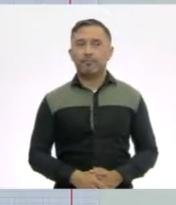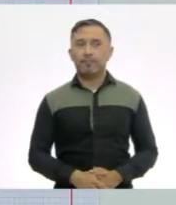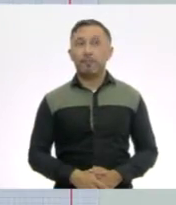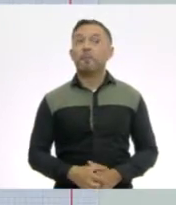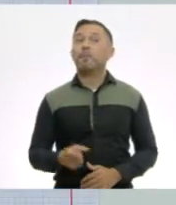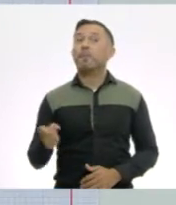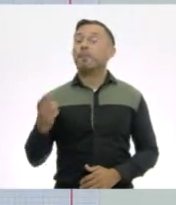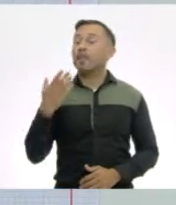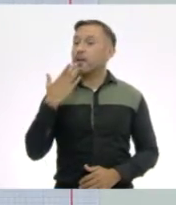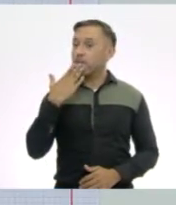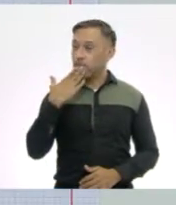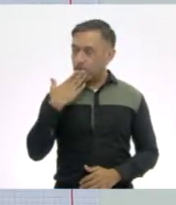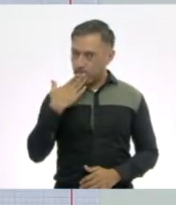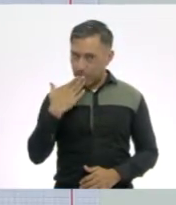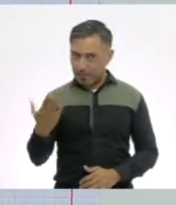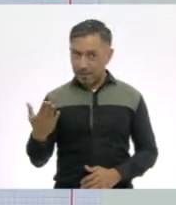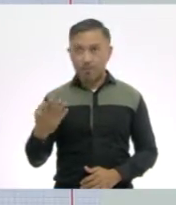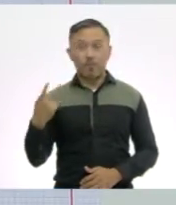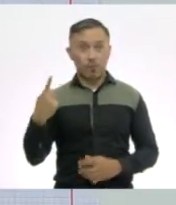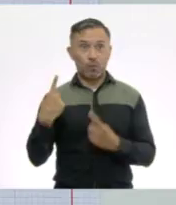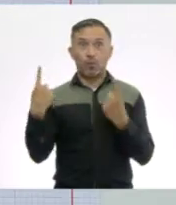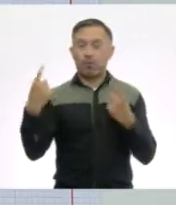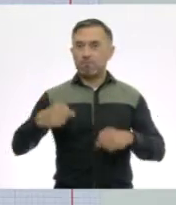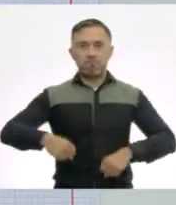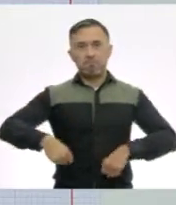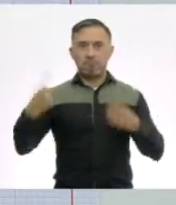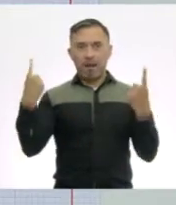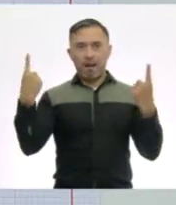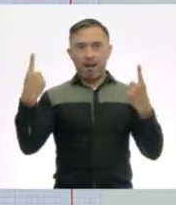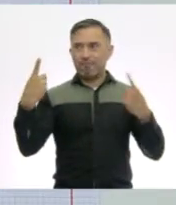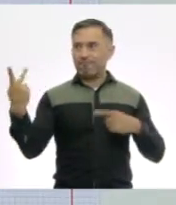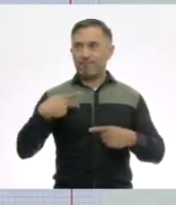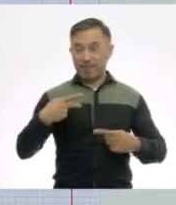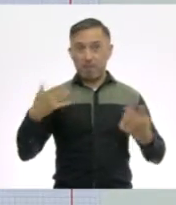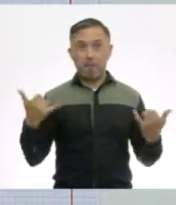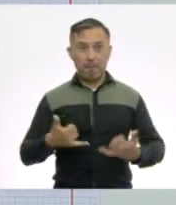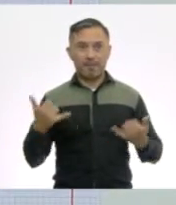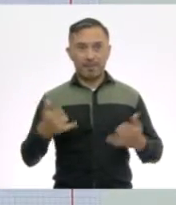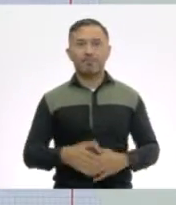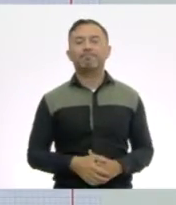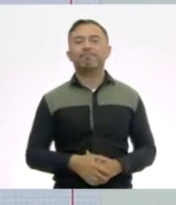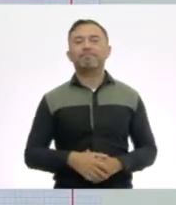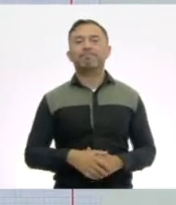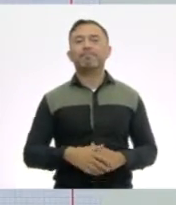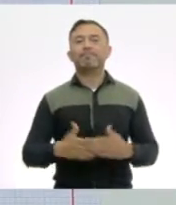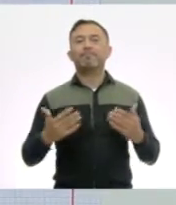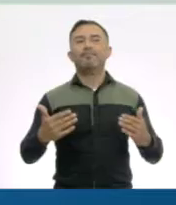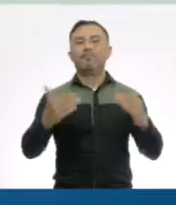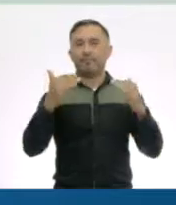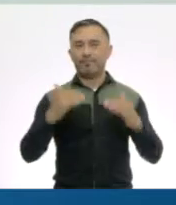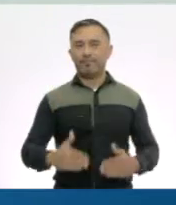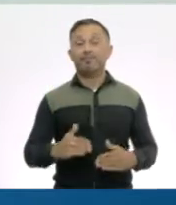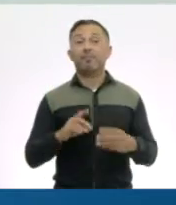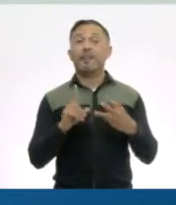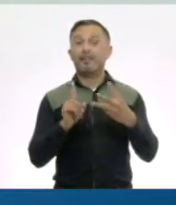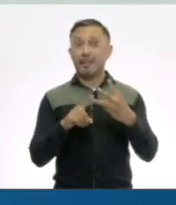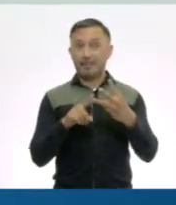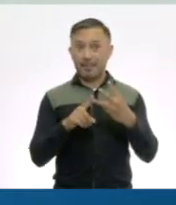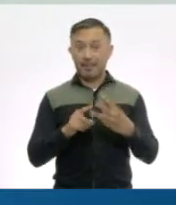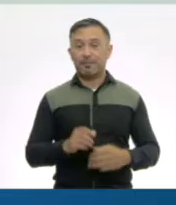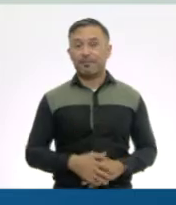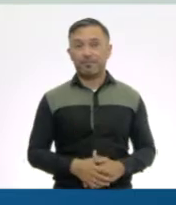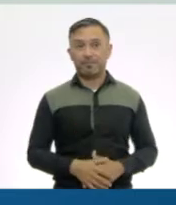Muy bien. Vamos a empate. Vamos a empate todavía. Veamos ahora en la tercera jugada.